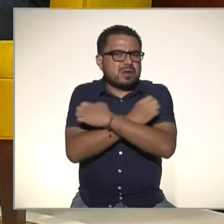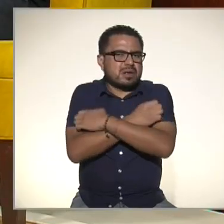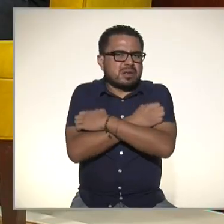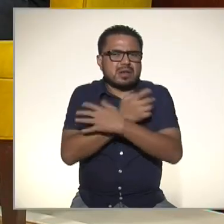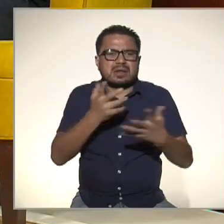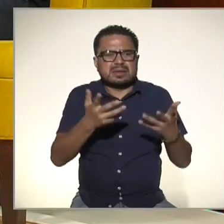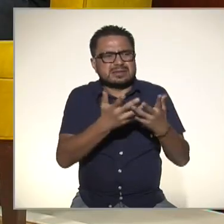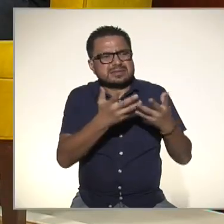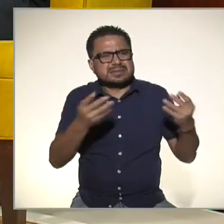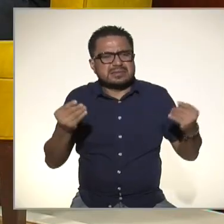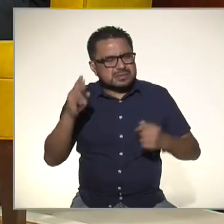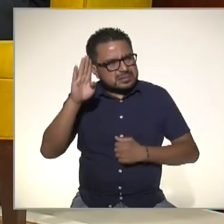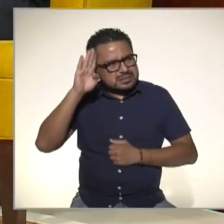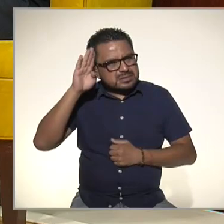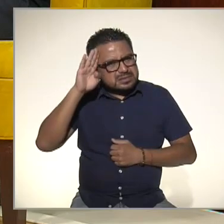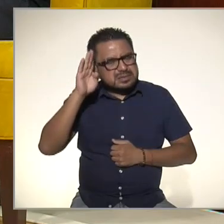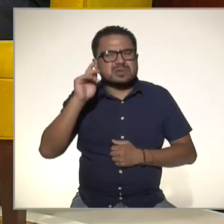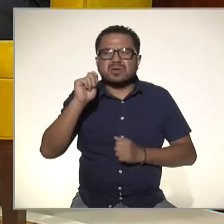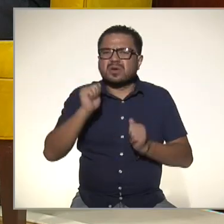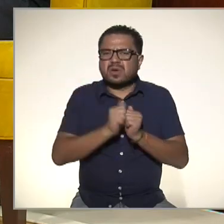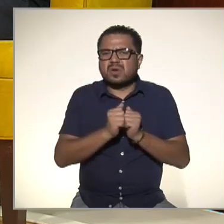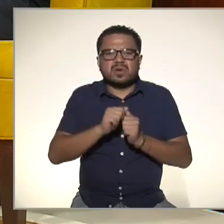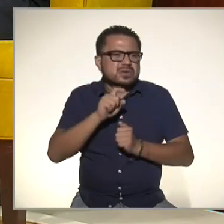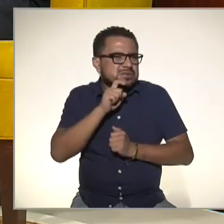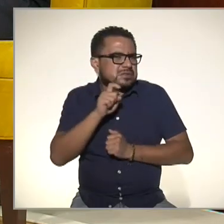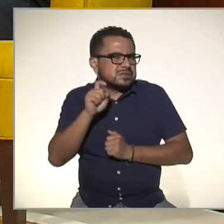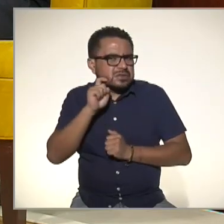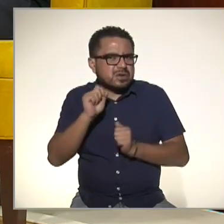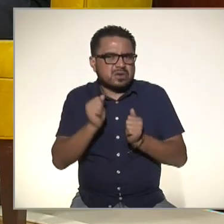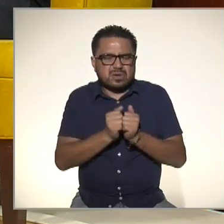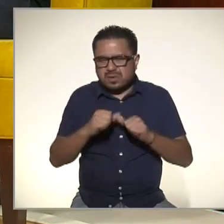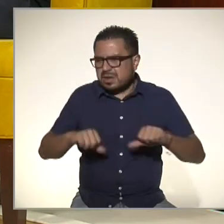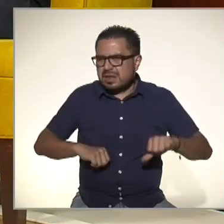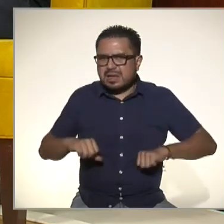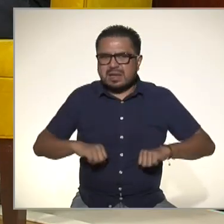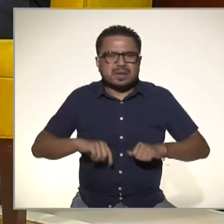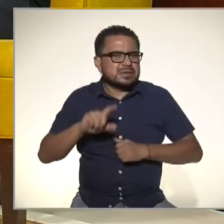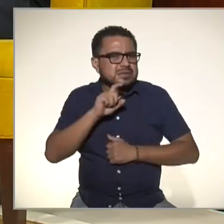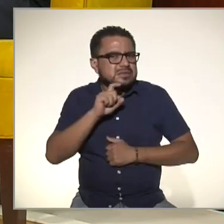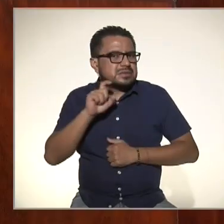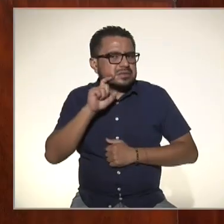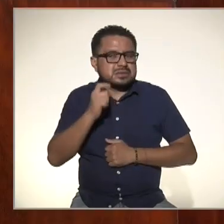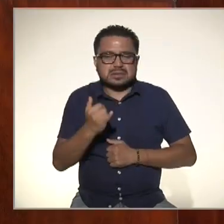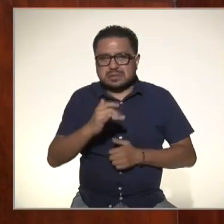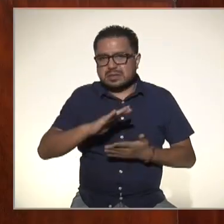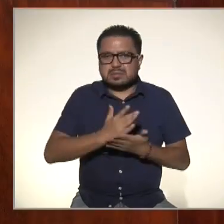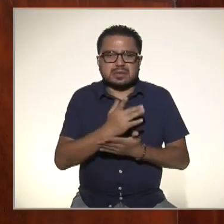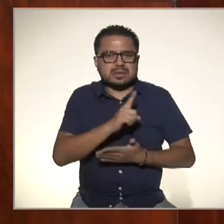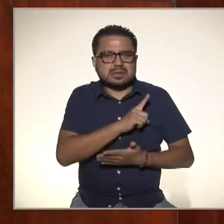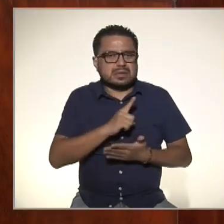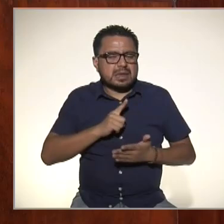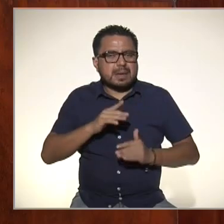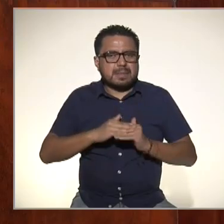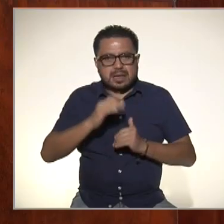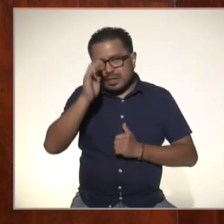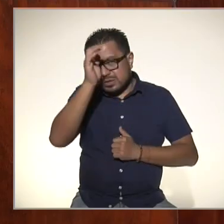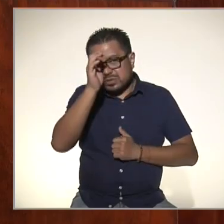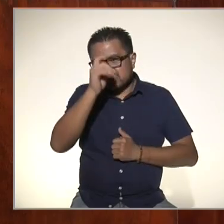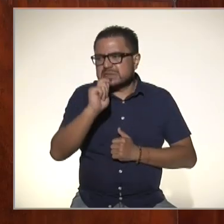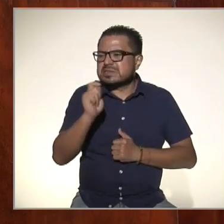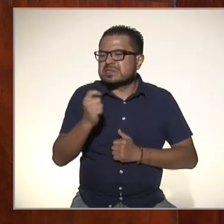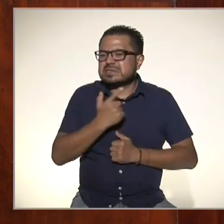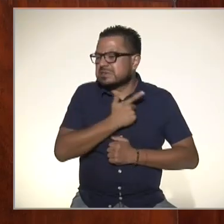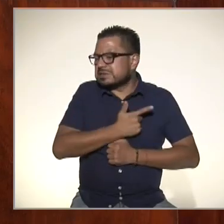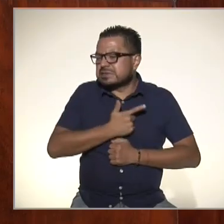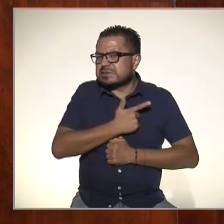los estigmas relacionados con la sexualidad, con el ejercicio de la sexualidad y tener mucha conciencia también de lo que es lo que le